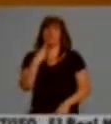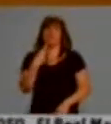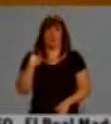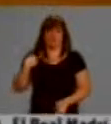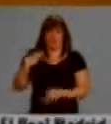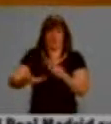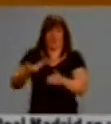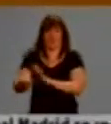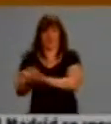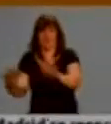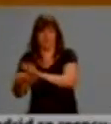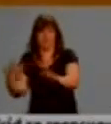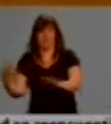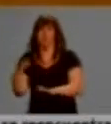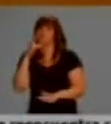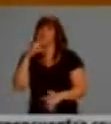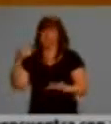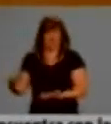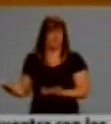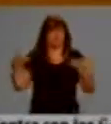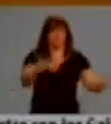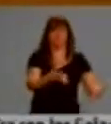otro presidente. Pues hoy lo traslado yo